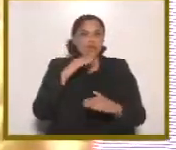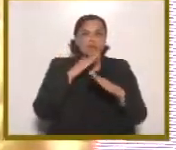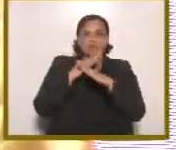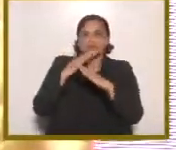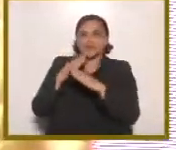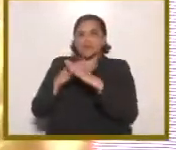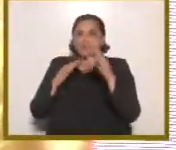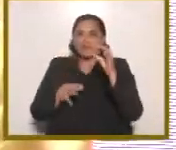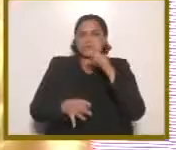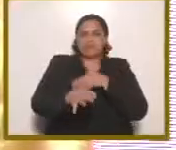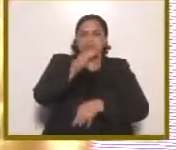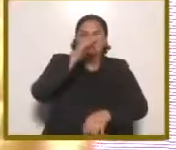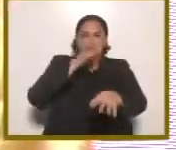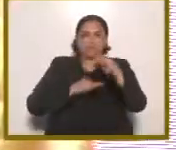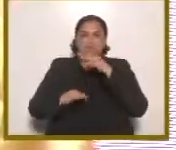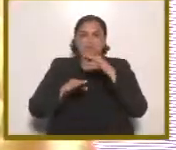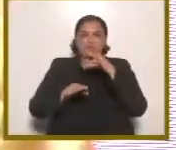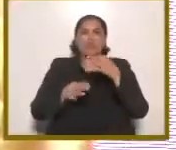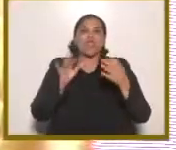la paridad.